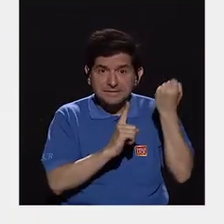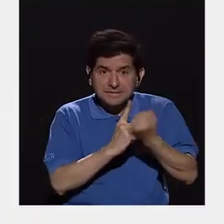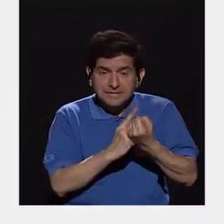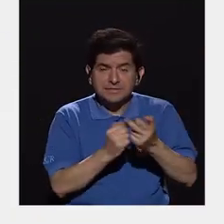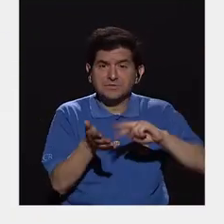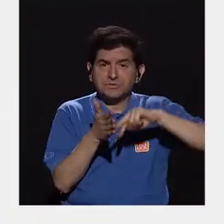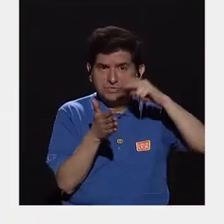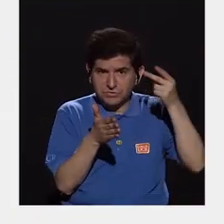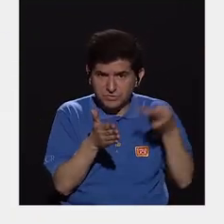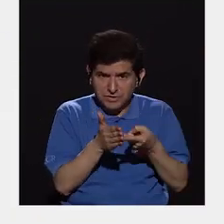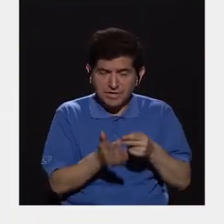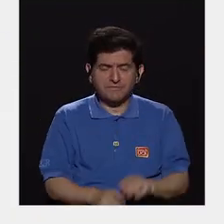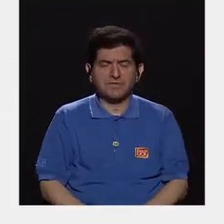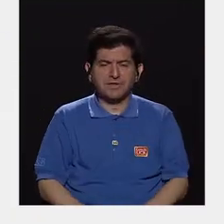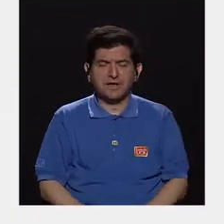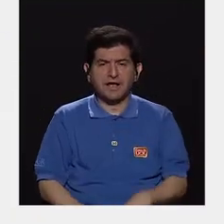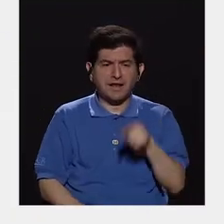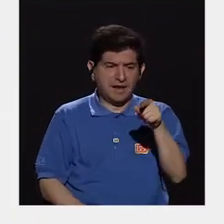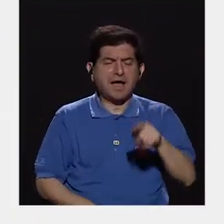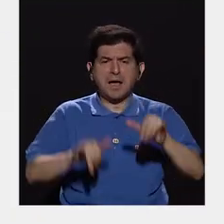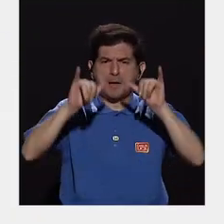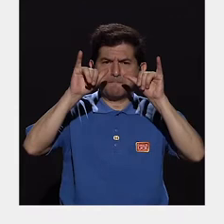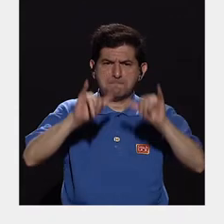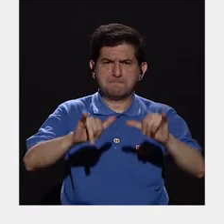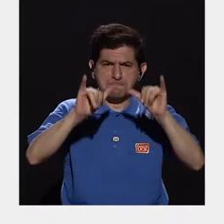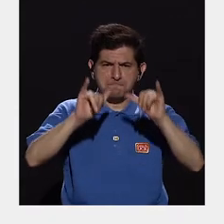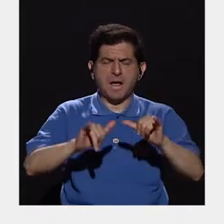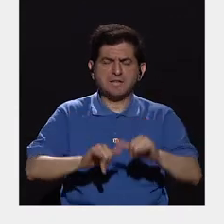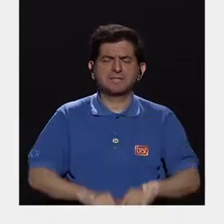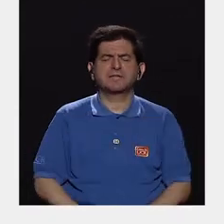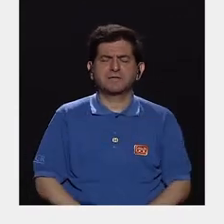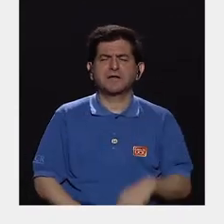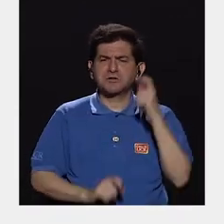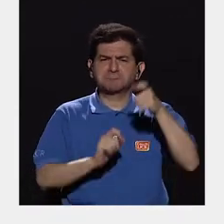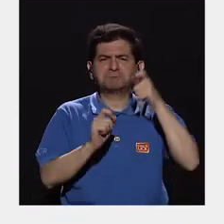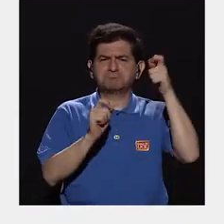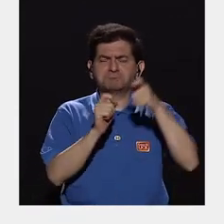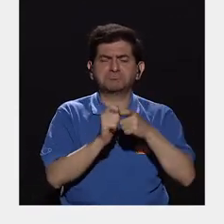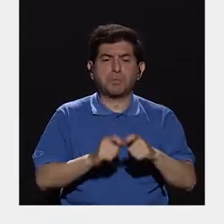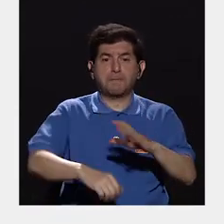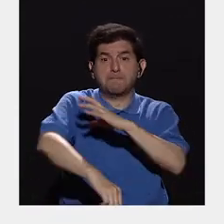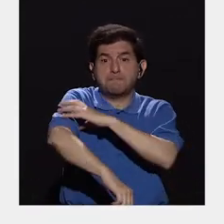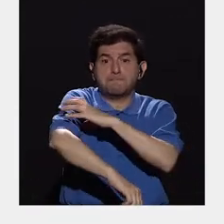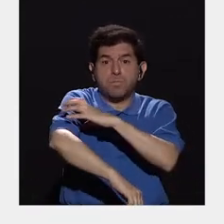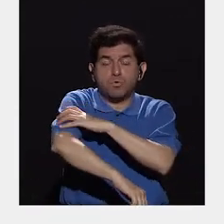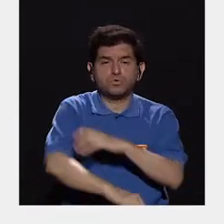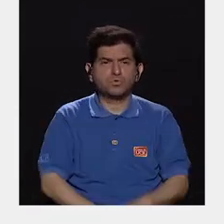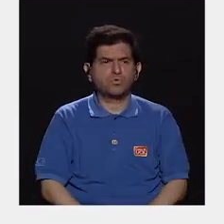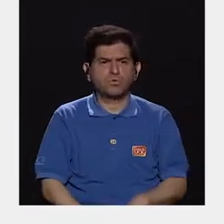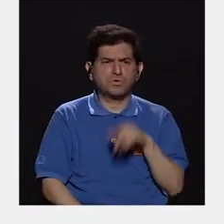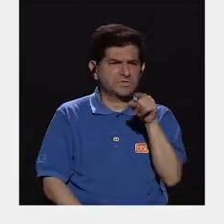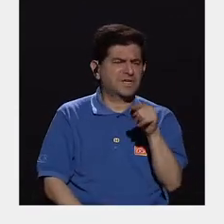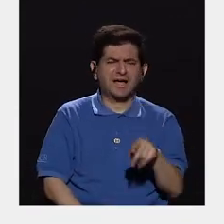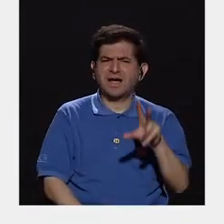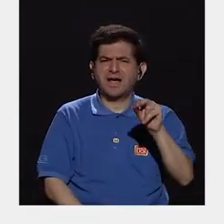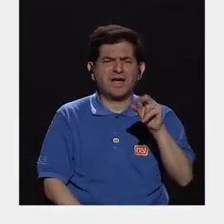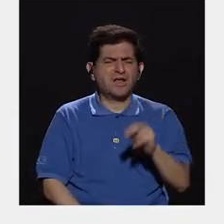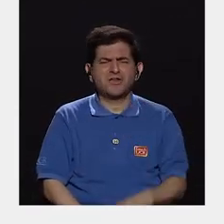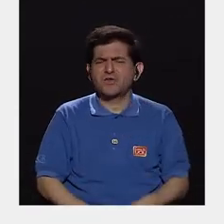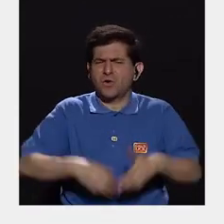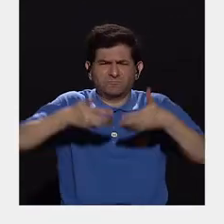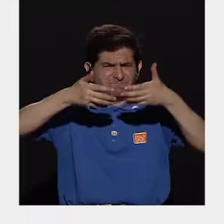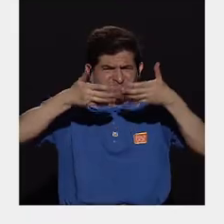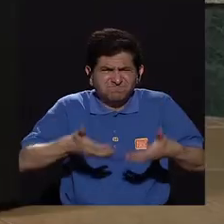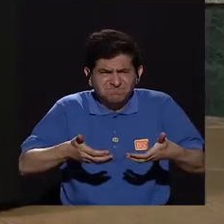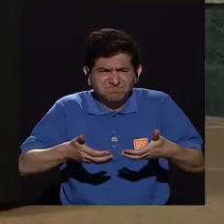medio lado implica que esas curvaturas se mantengan muy estables y los músculos dejen de percibir